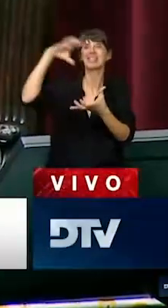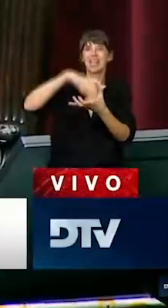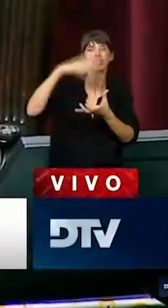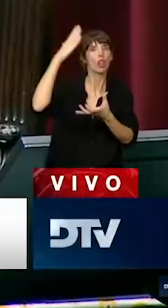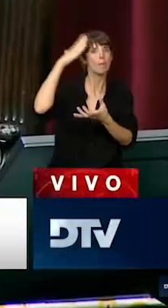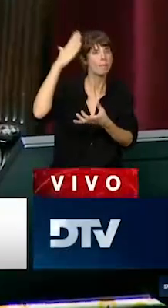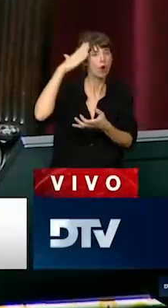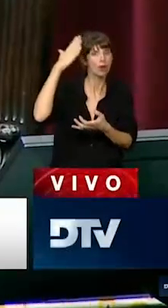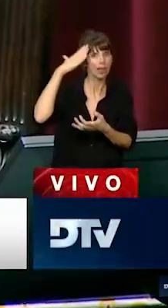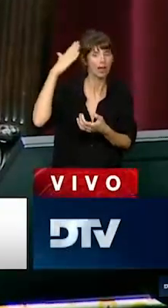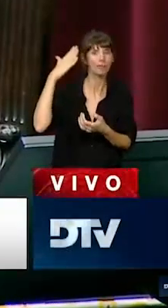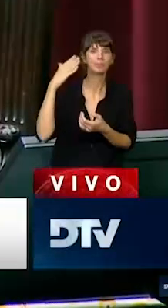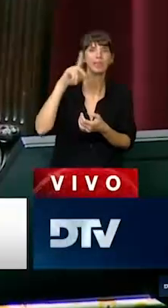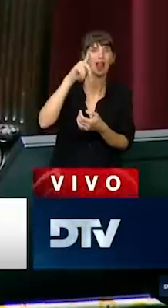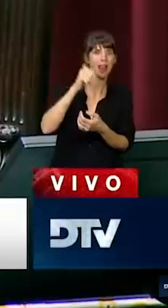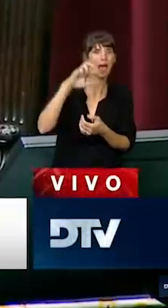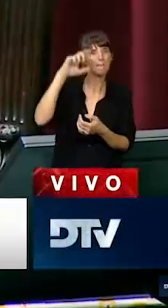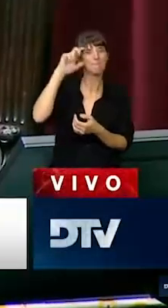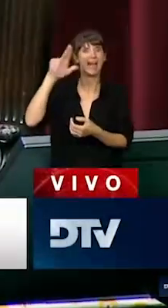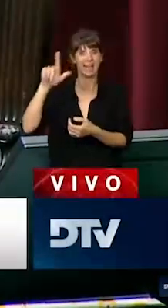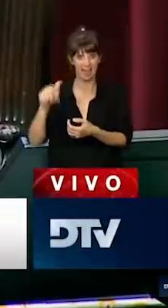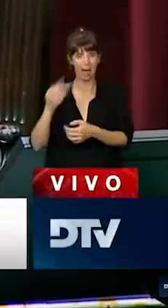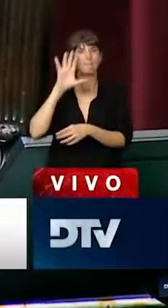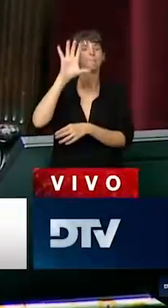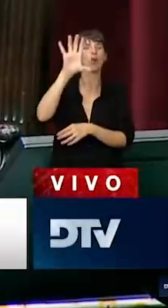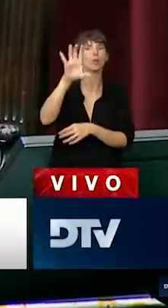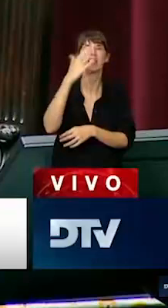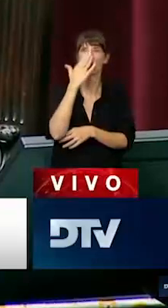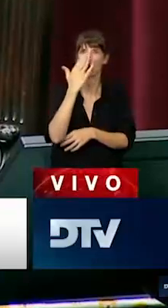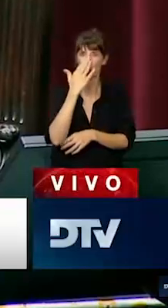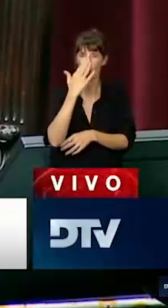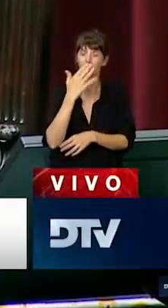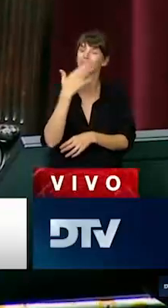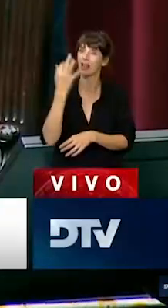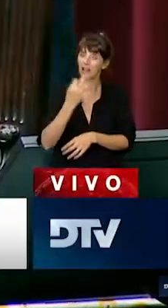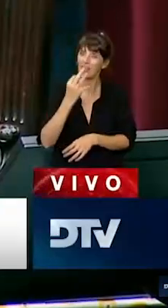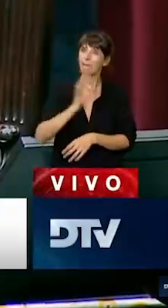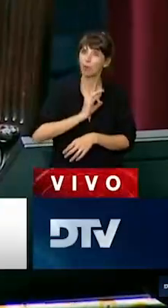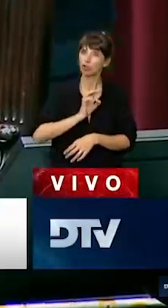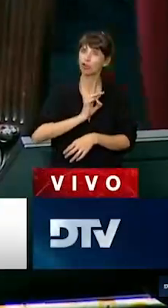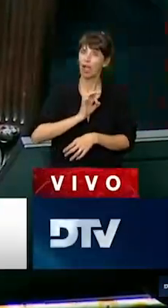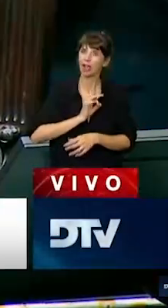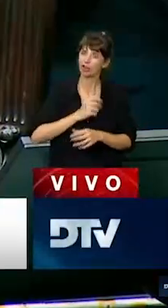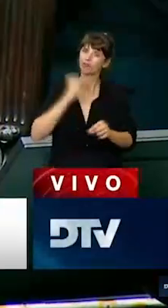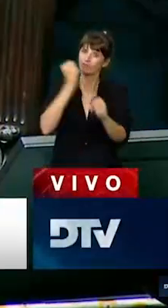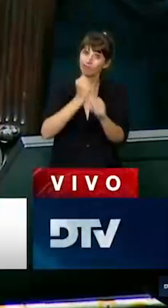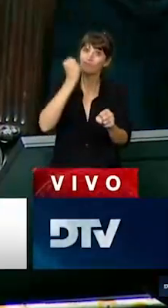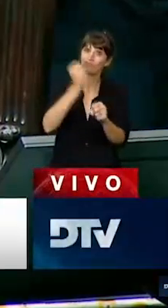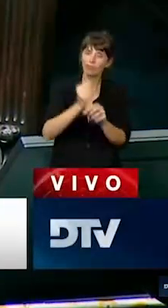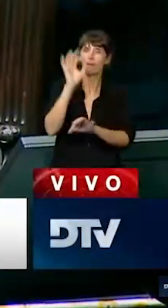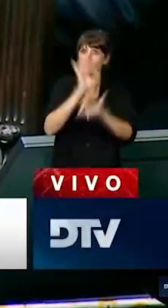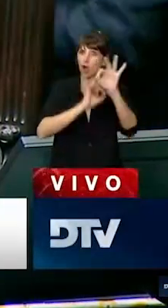Memoria de La Perla en la provincia de Córdoba. La verdad que hace muchísimos años que se viene trabajando este